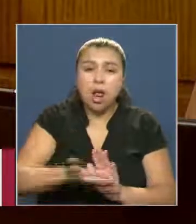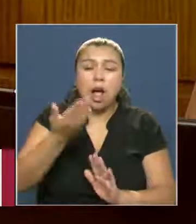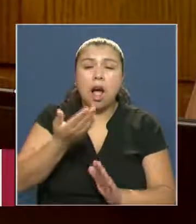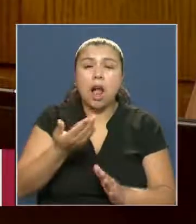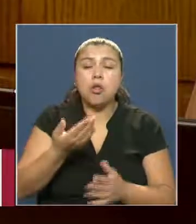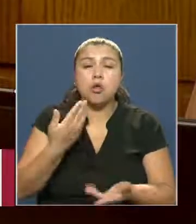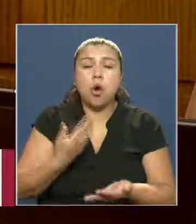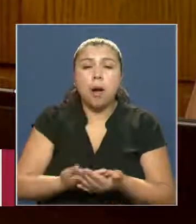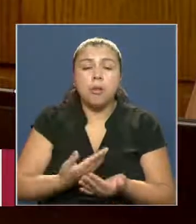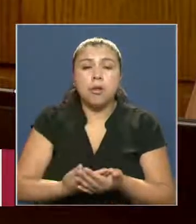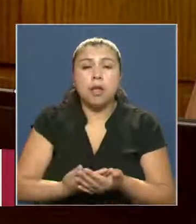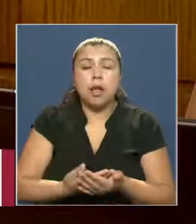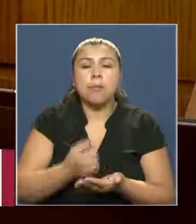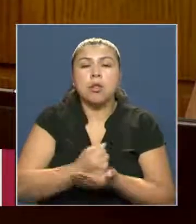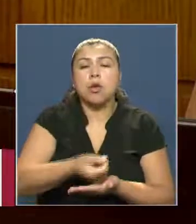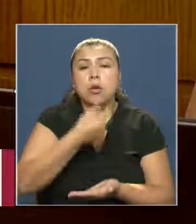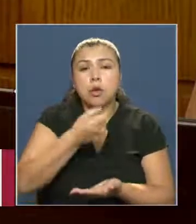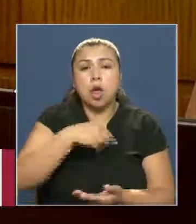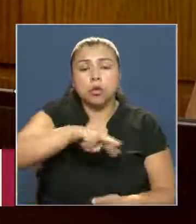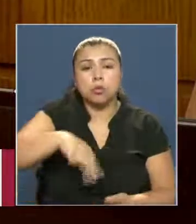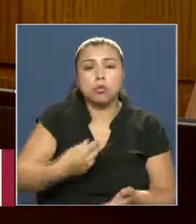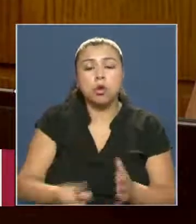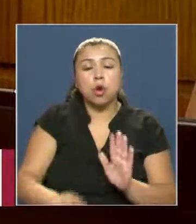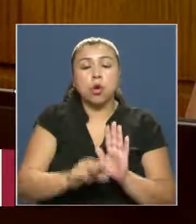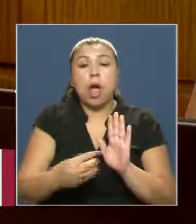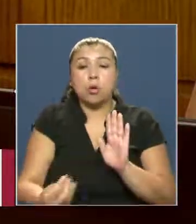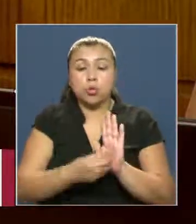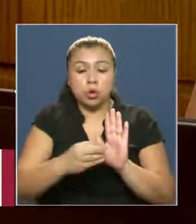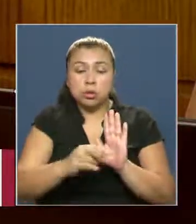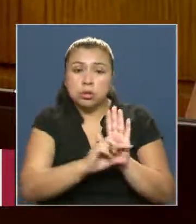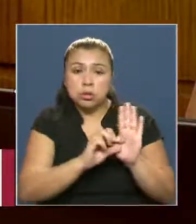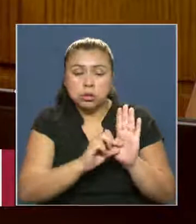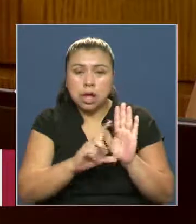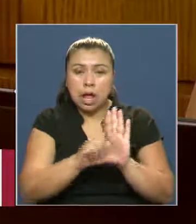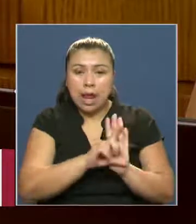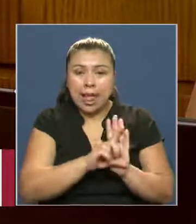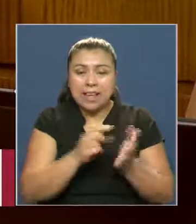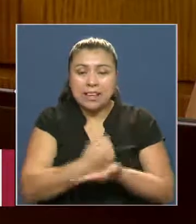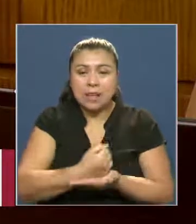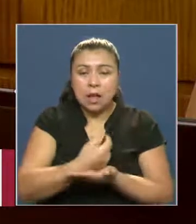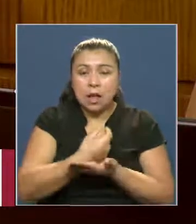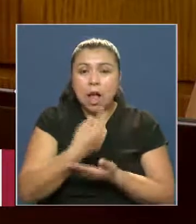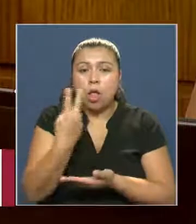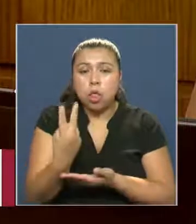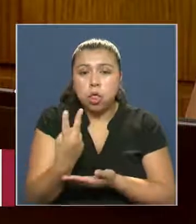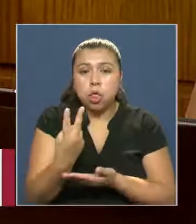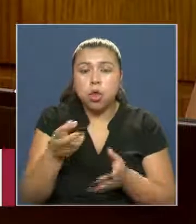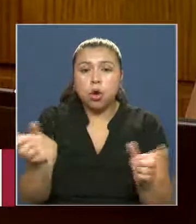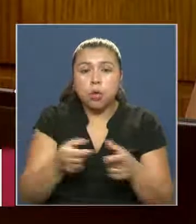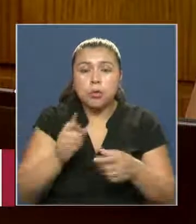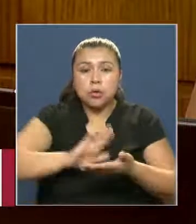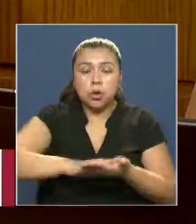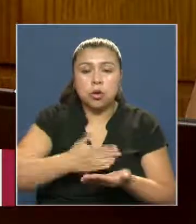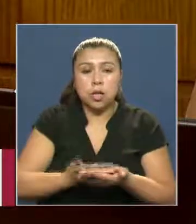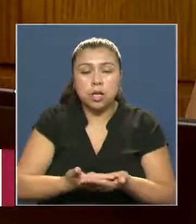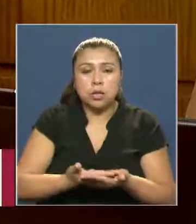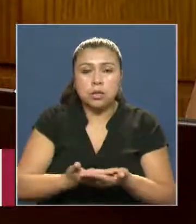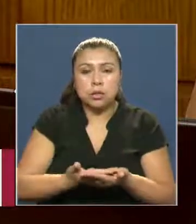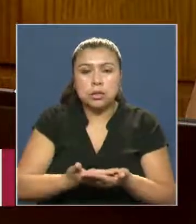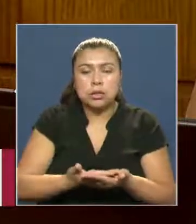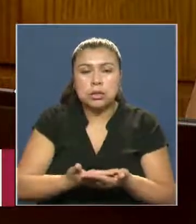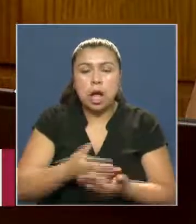farmacéutica. Nosotros incluso ingresamos una indicación en la Ley de Fármacos 2 en la Comisión de Salud para establecer que